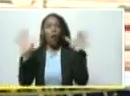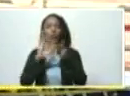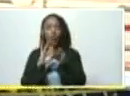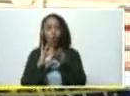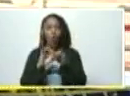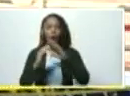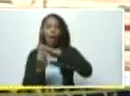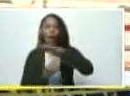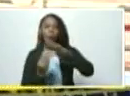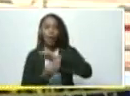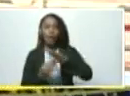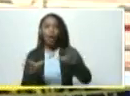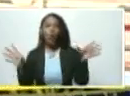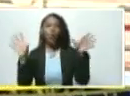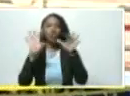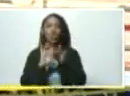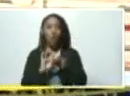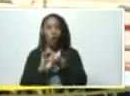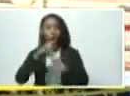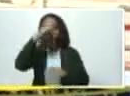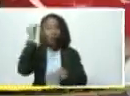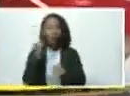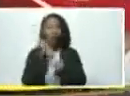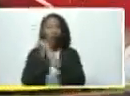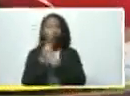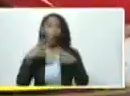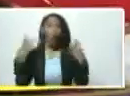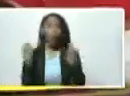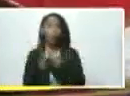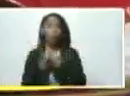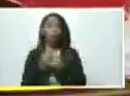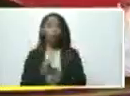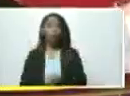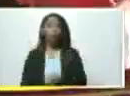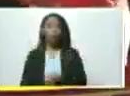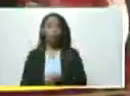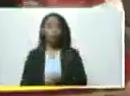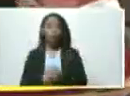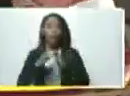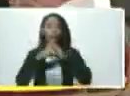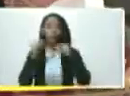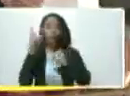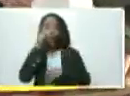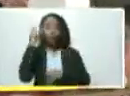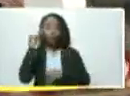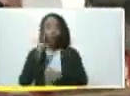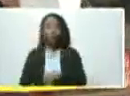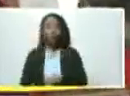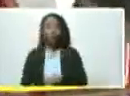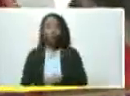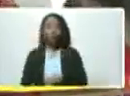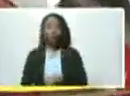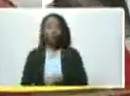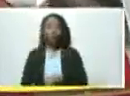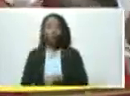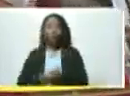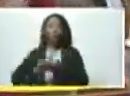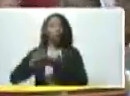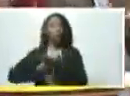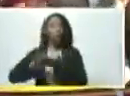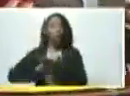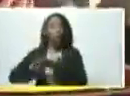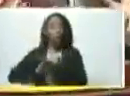en la base, a la unión y al trabajo conjunto, a todas y todos, a limar las